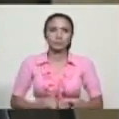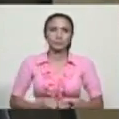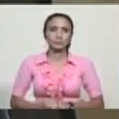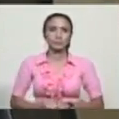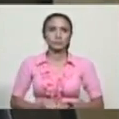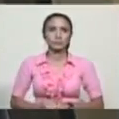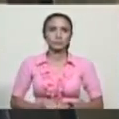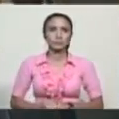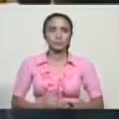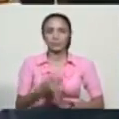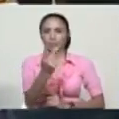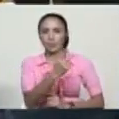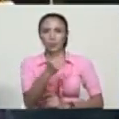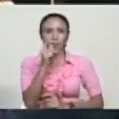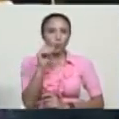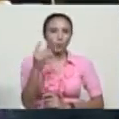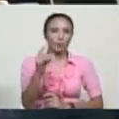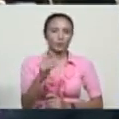Verdaderamente,